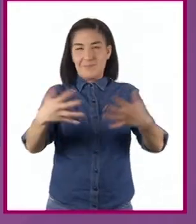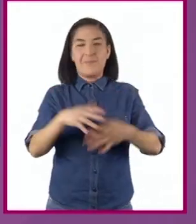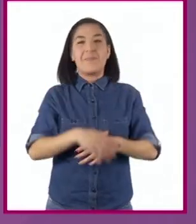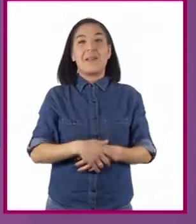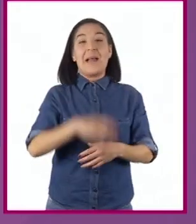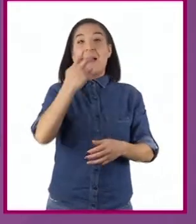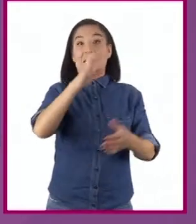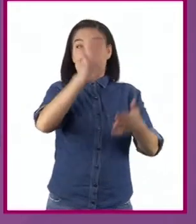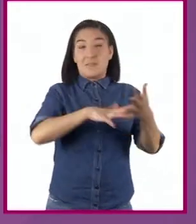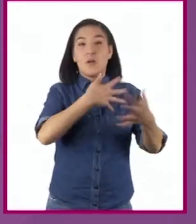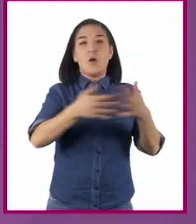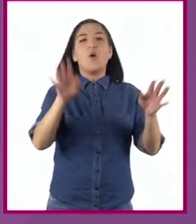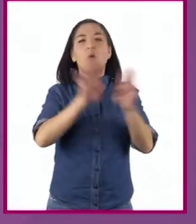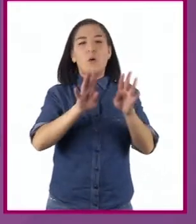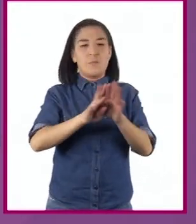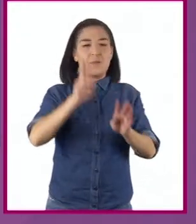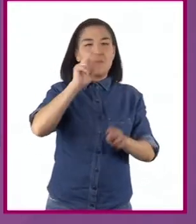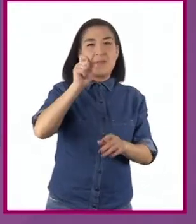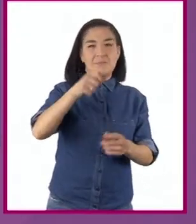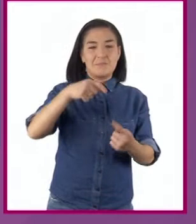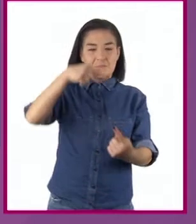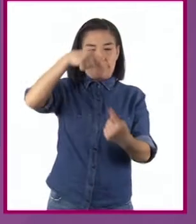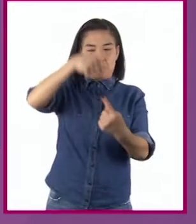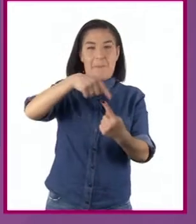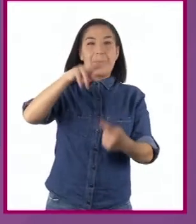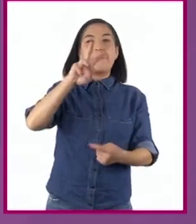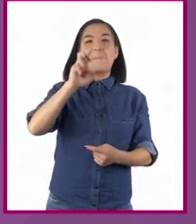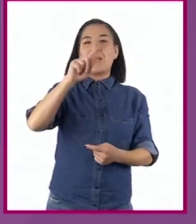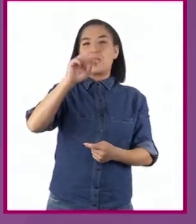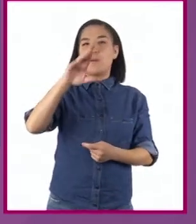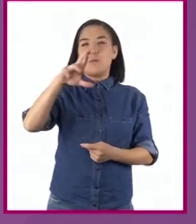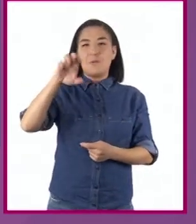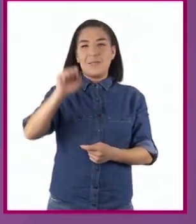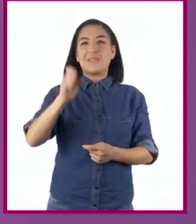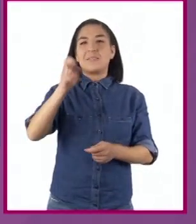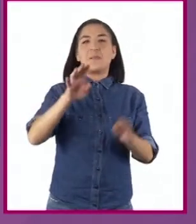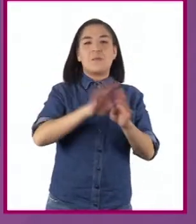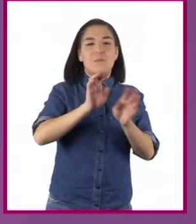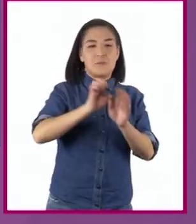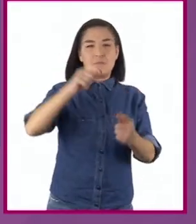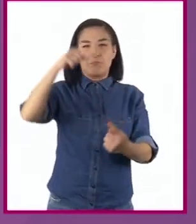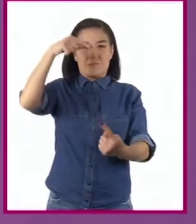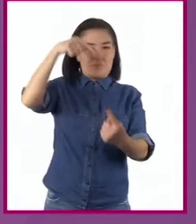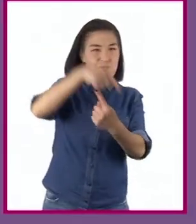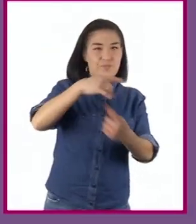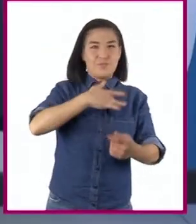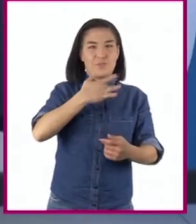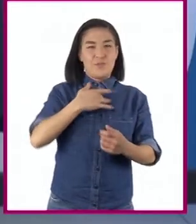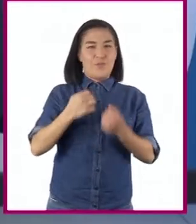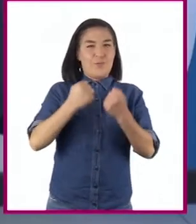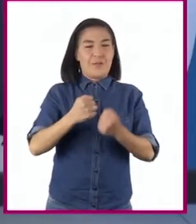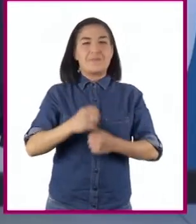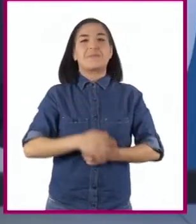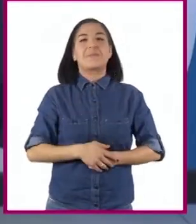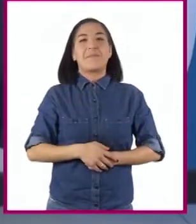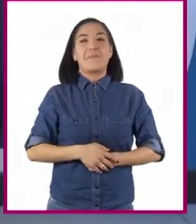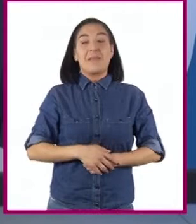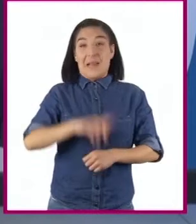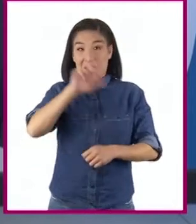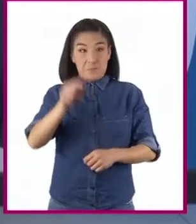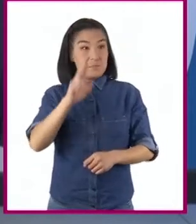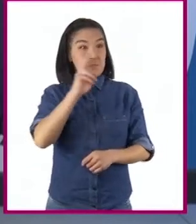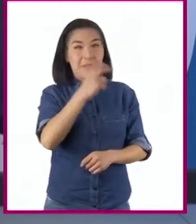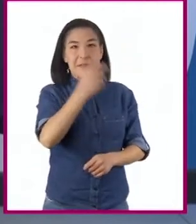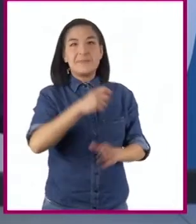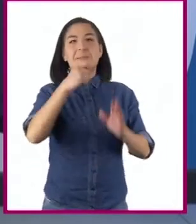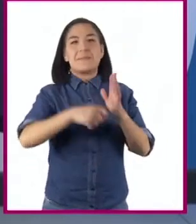sobre el cual se trazan los vectores que indican la magnitud, el sentido y la dirección de las fuerzas. Después de ver este